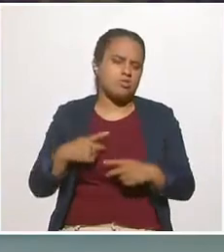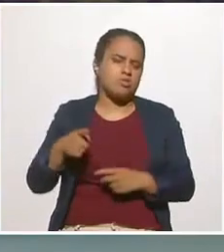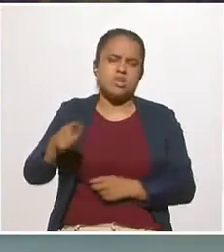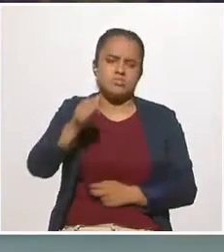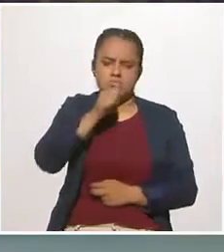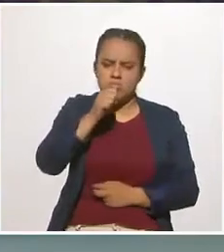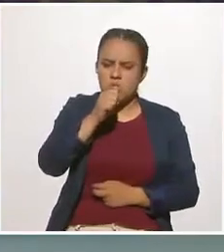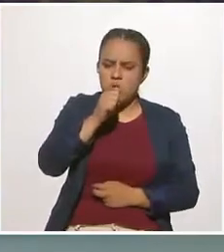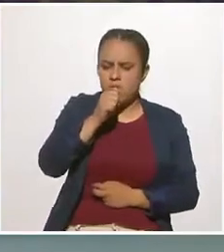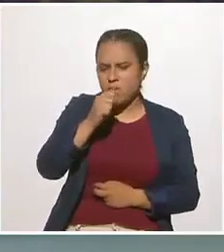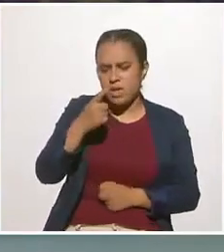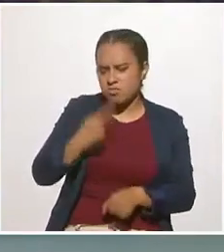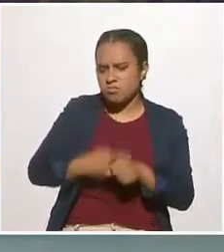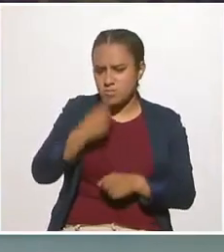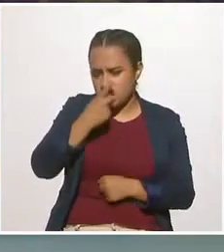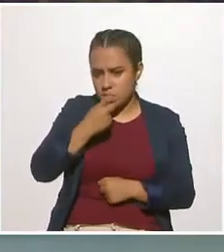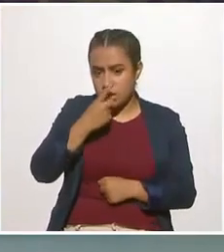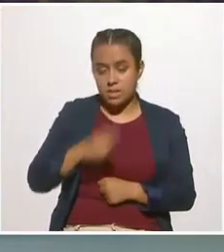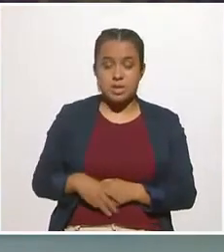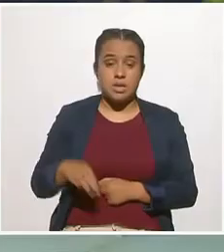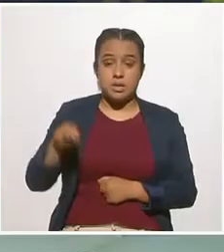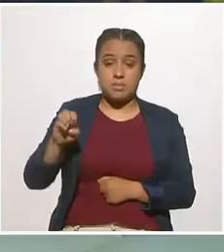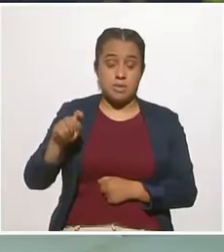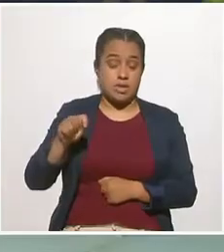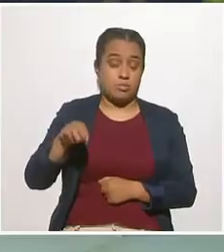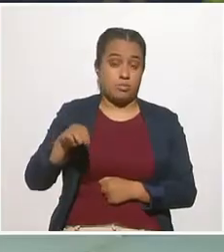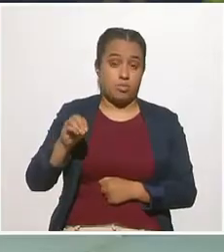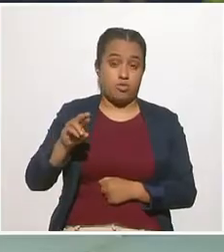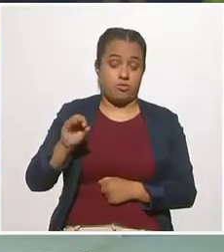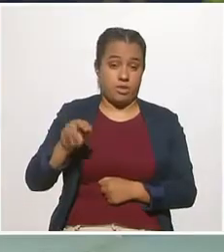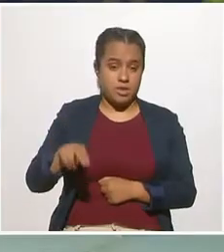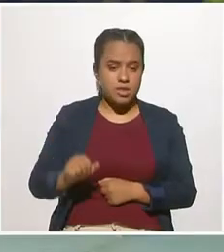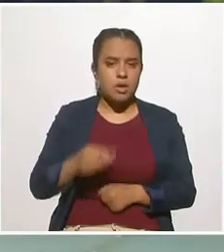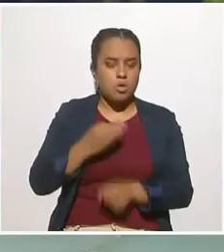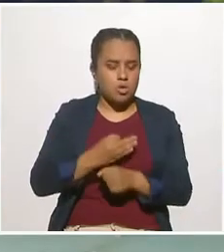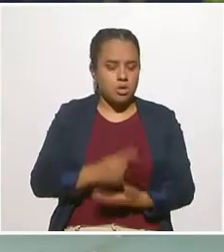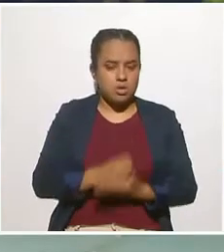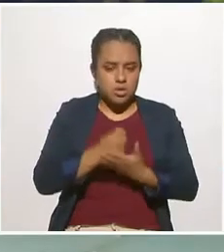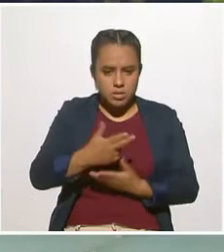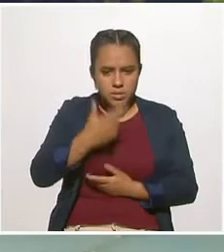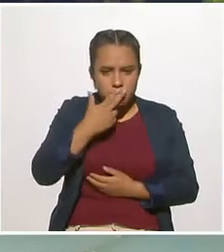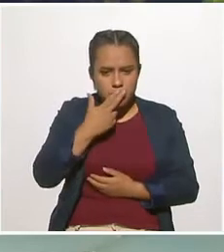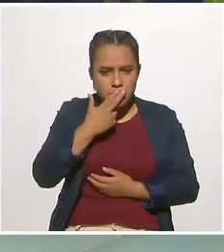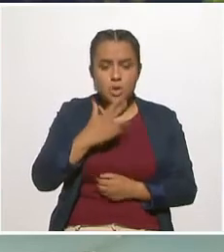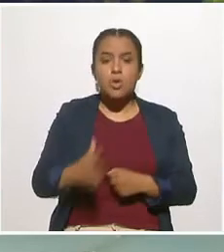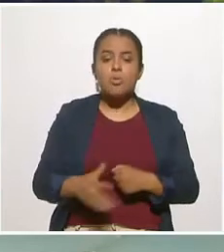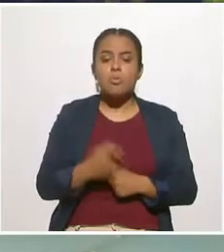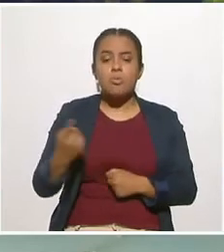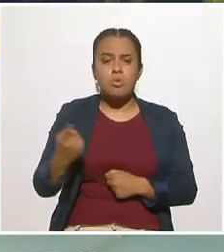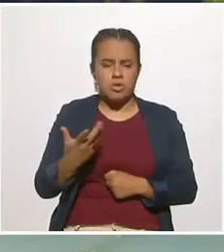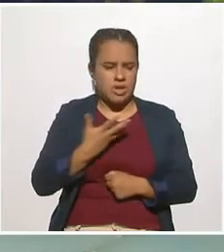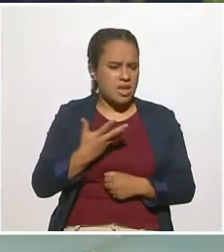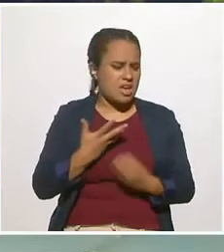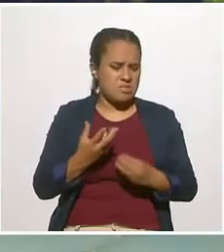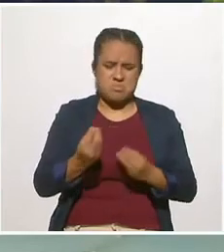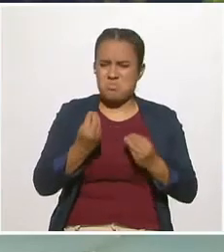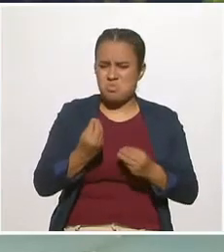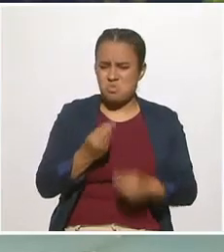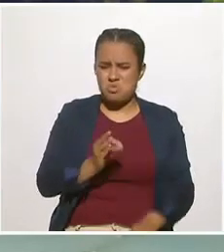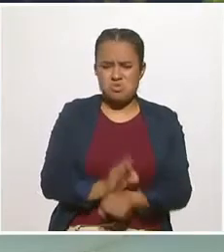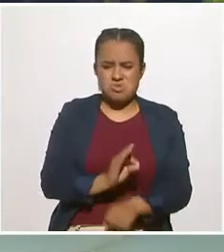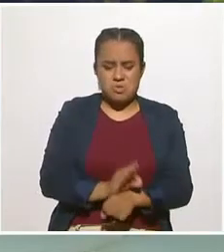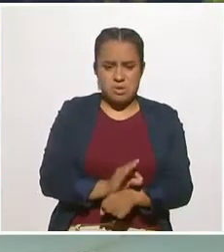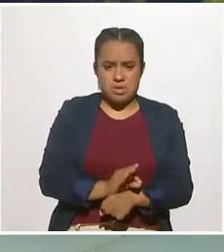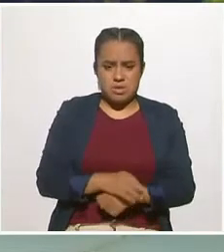enfermedad? La metformina es un tratamiento que actualmente se está usando mucho porque tiene muchísimos beneficios. Es un tratamiento